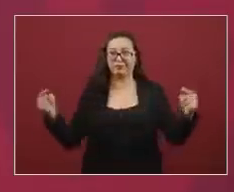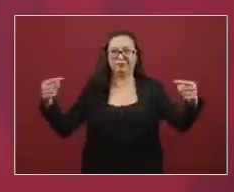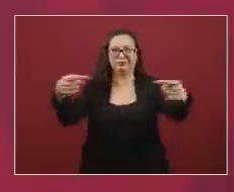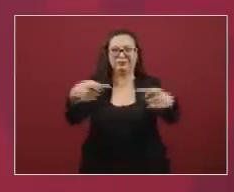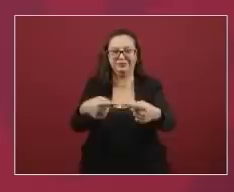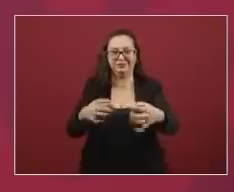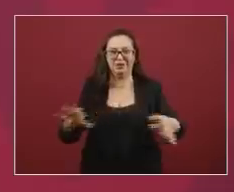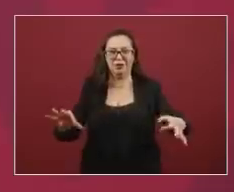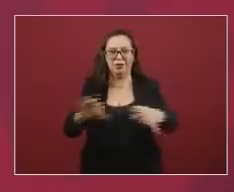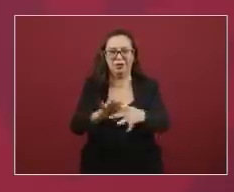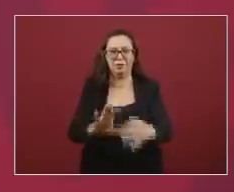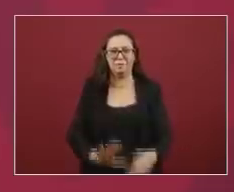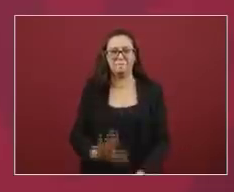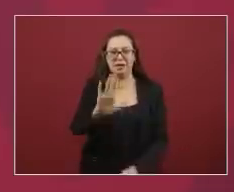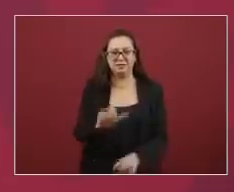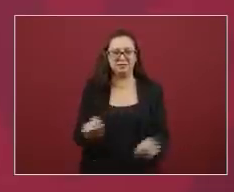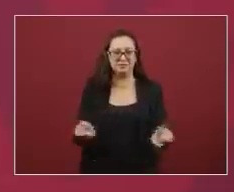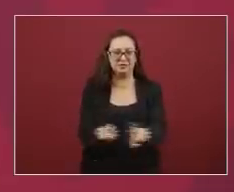juntan